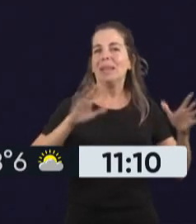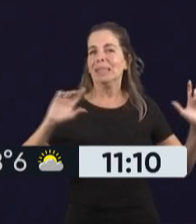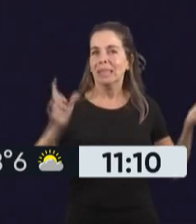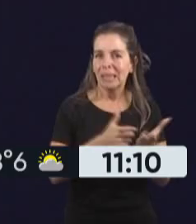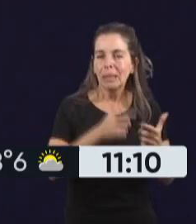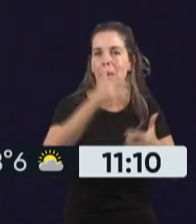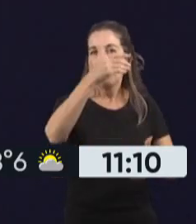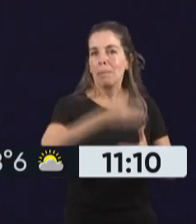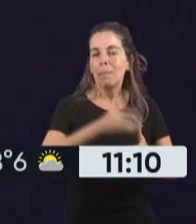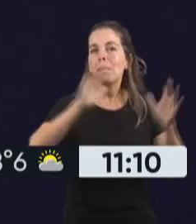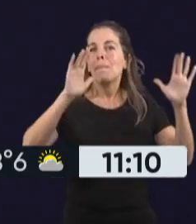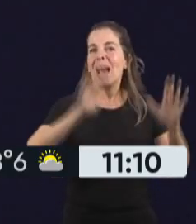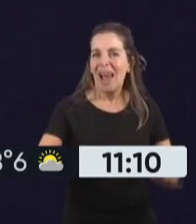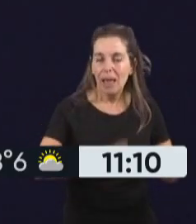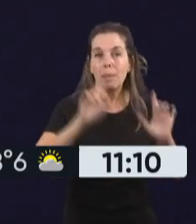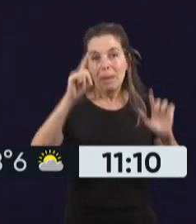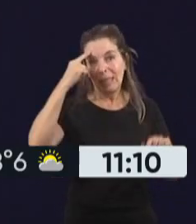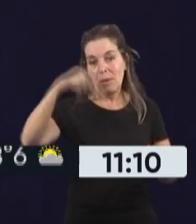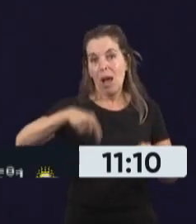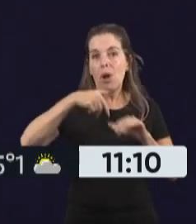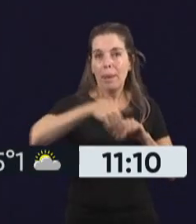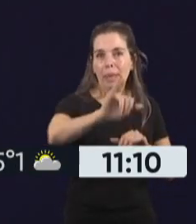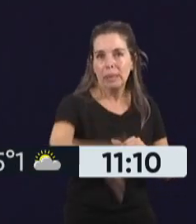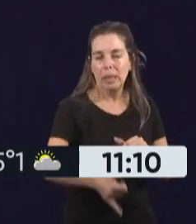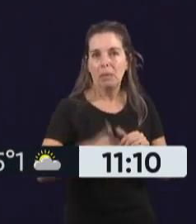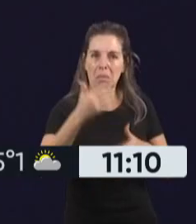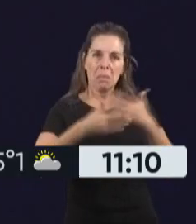se empiece a dar la recuperación en todos los demás sectores.